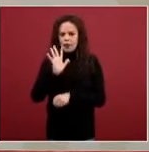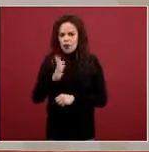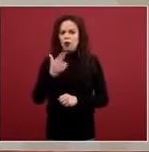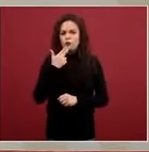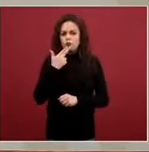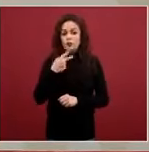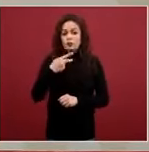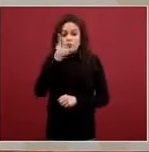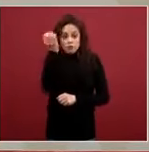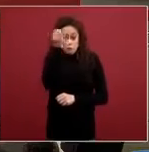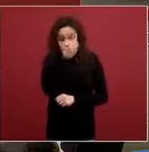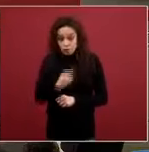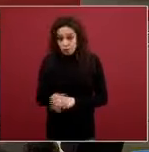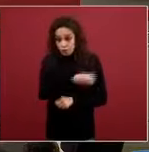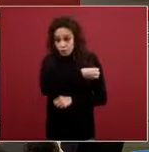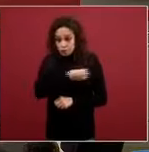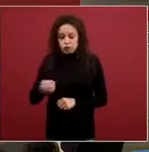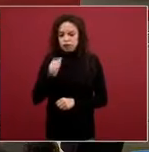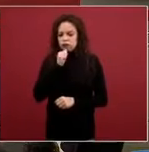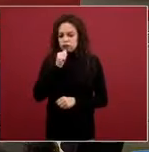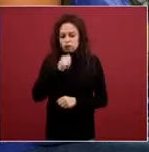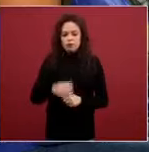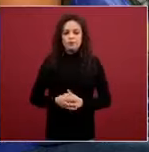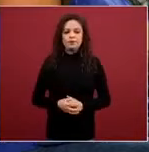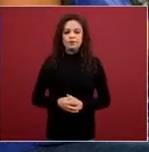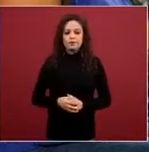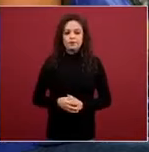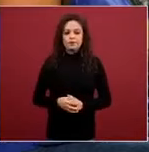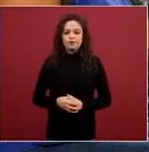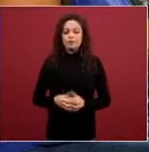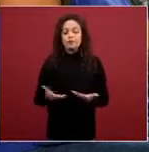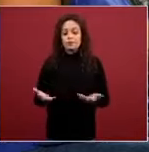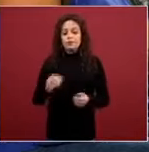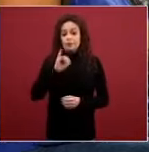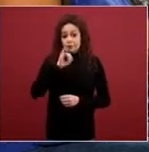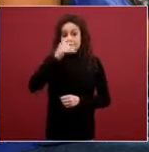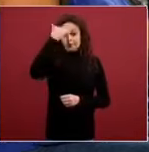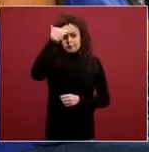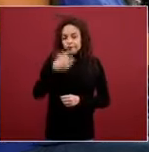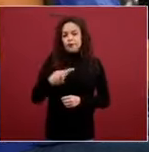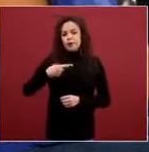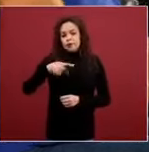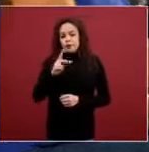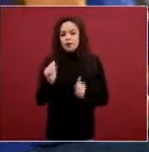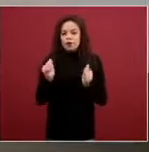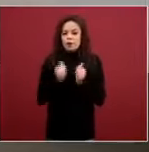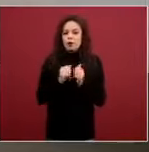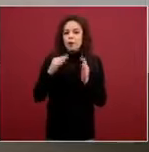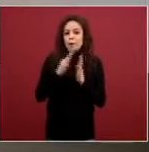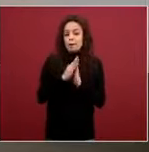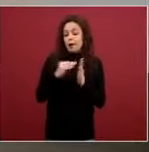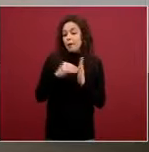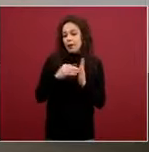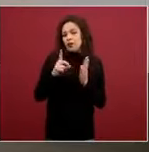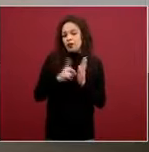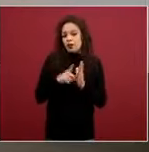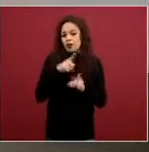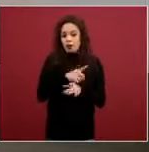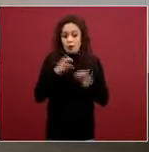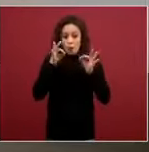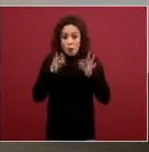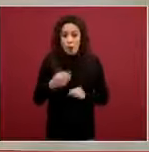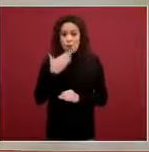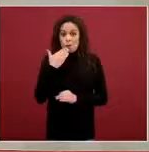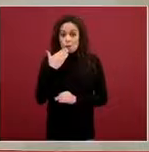elemento obligatorio. Entonces no sabemos cómo está la ocupación hospitalaria. Sí lo sabemos, pero con un mecanismo que no es eficiente. Era eficiente para fase